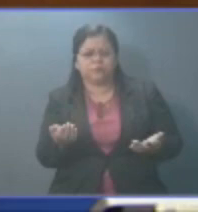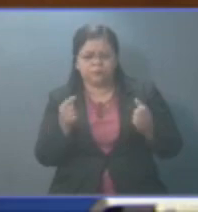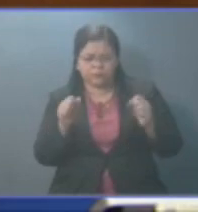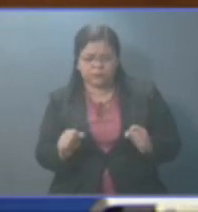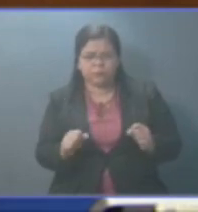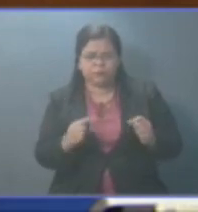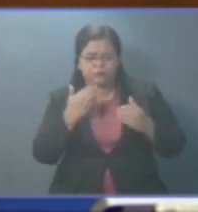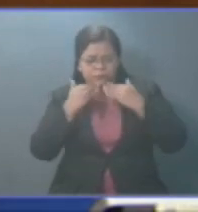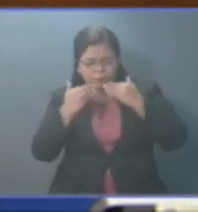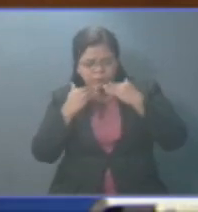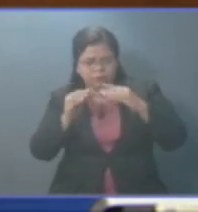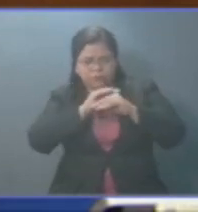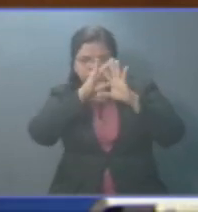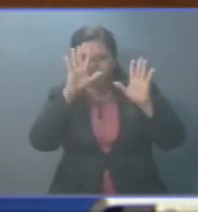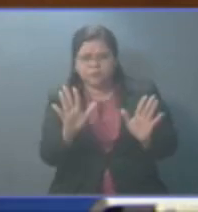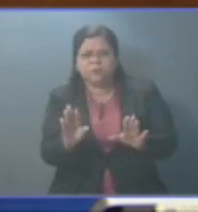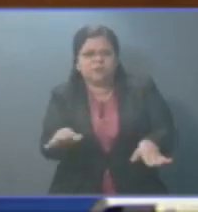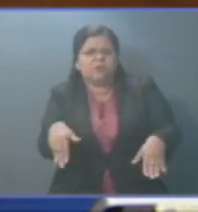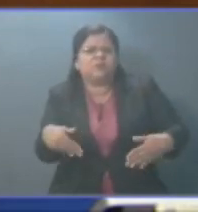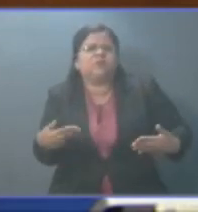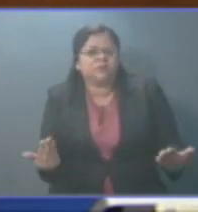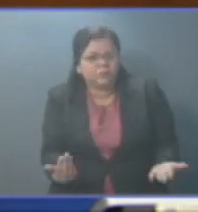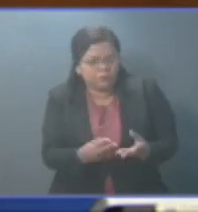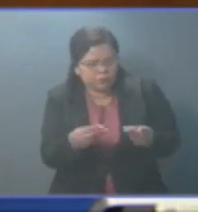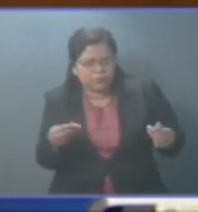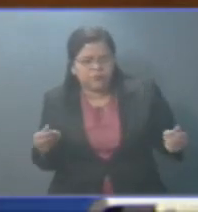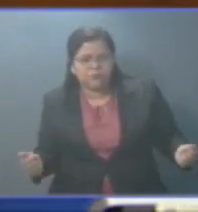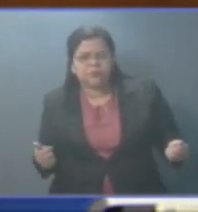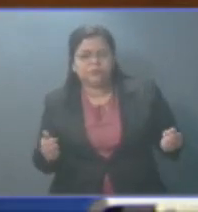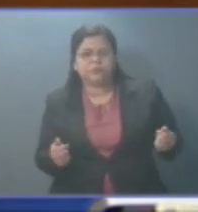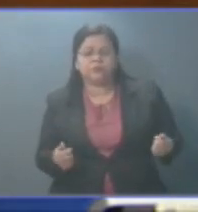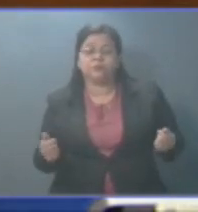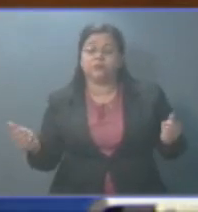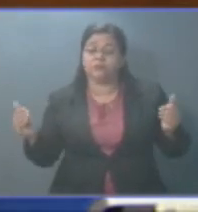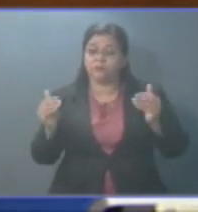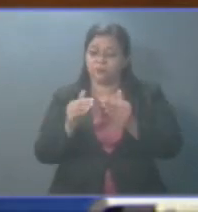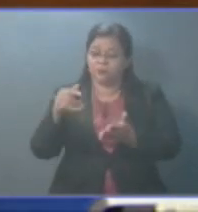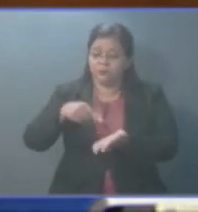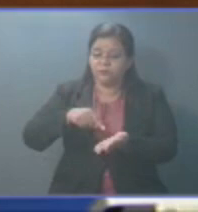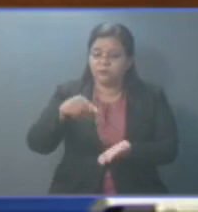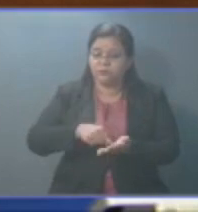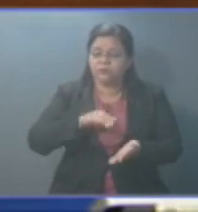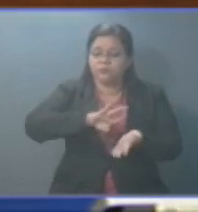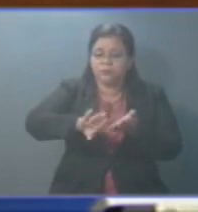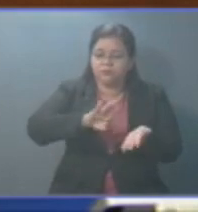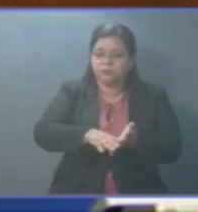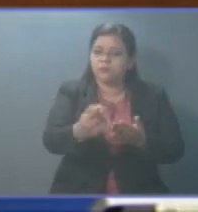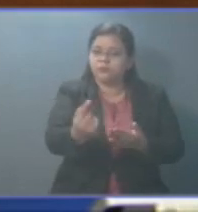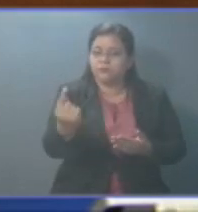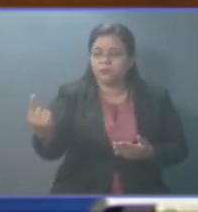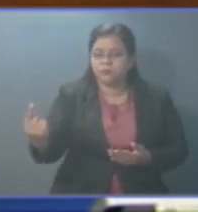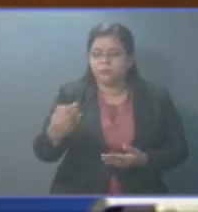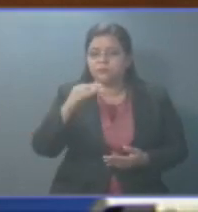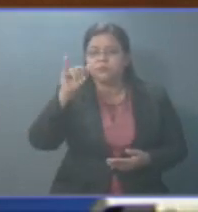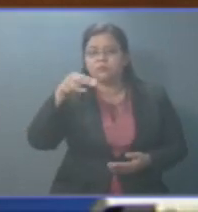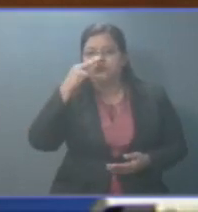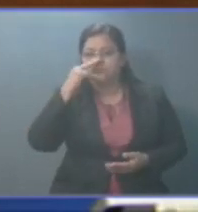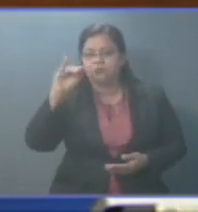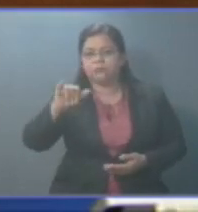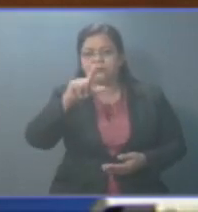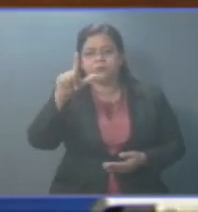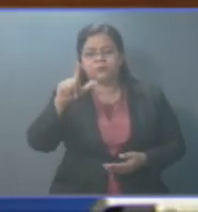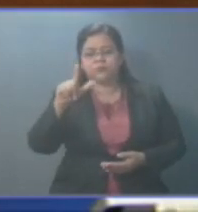resolver la deuda que se tiene con los veteranos correspondiente a junio, julio de este año, es